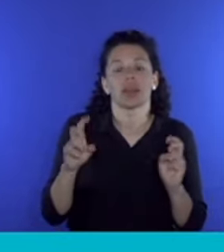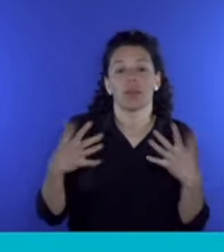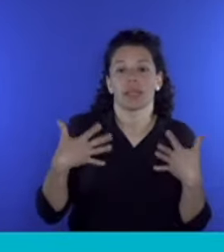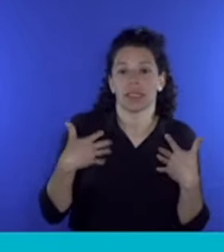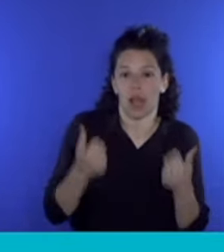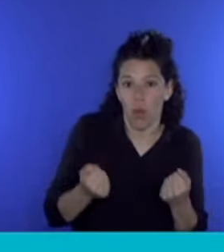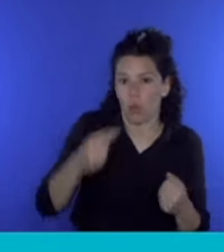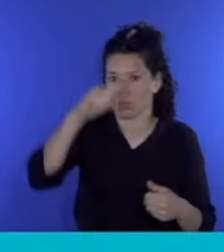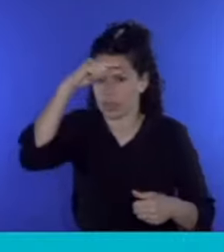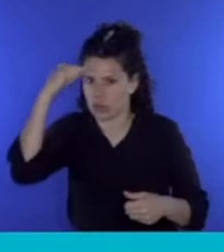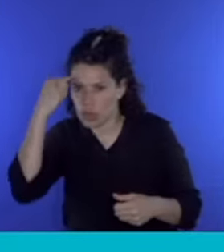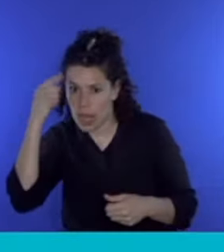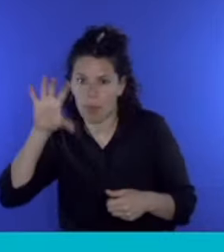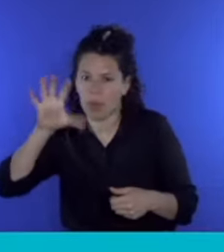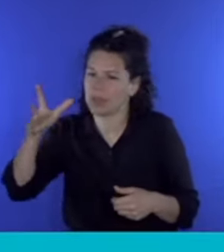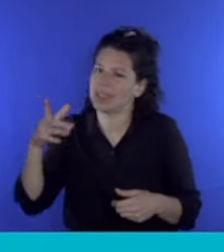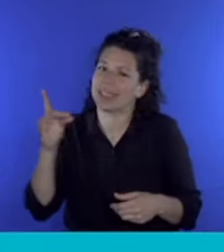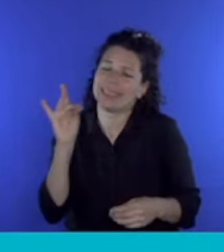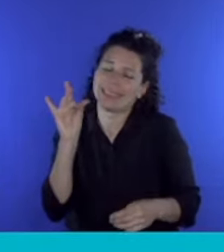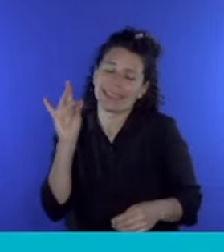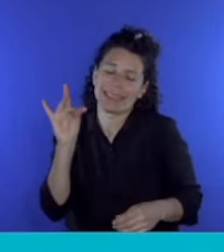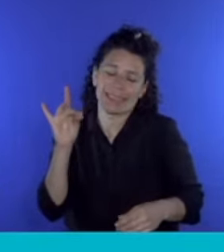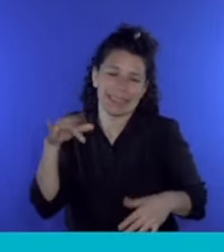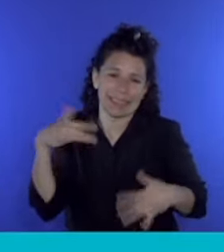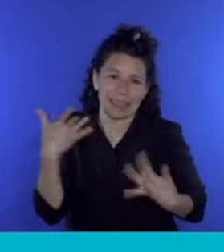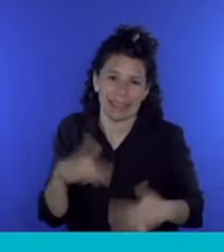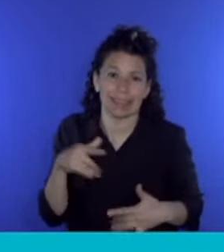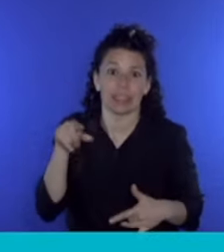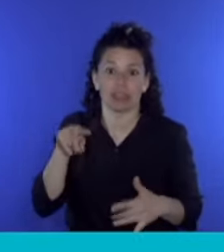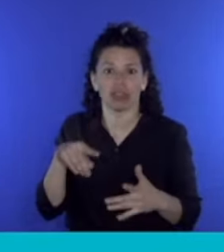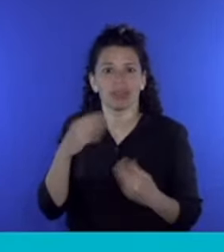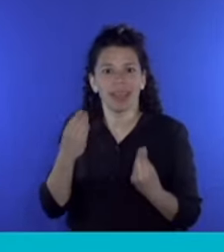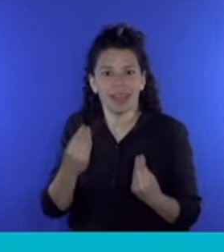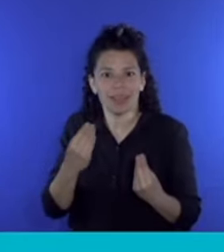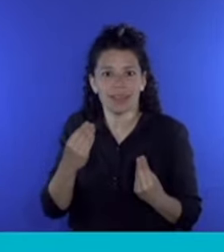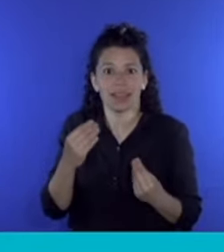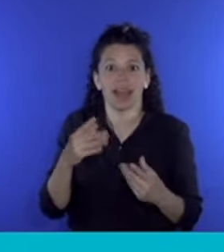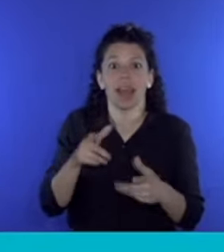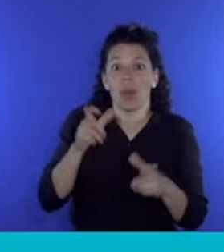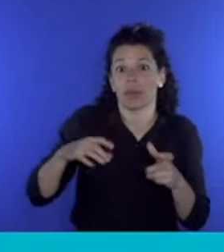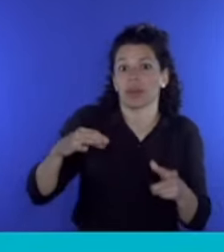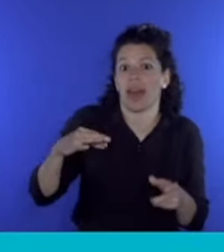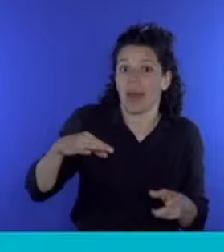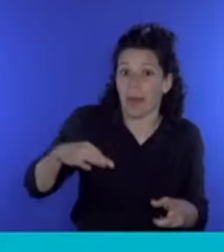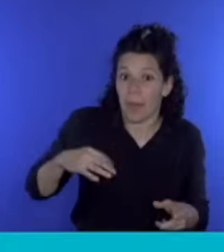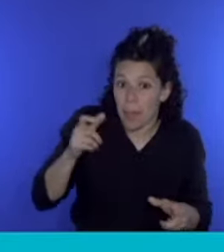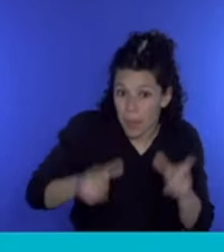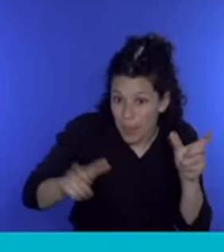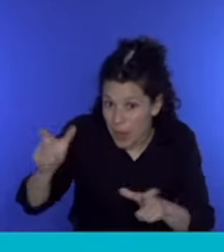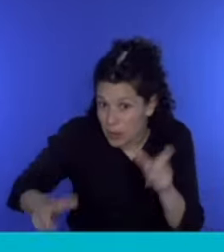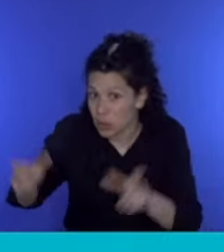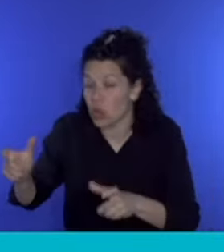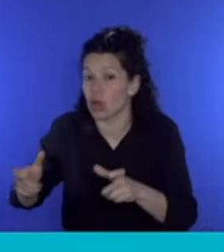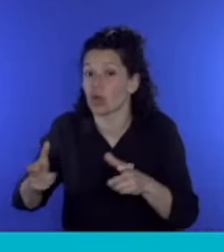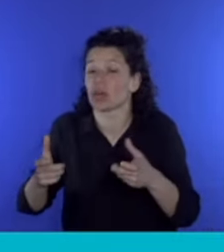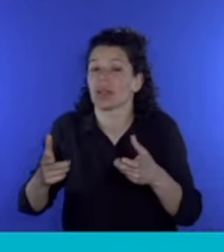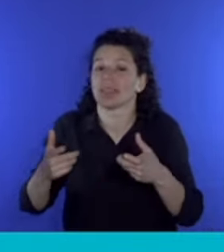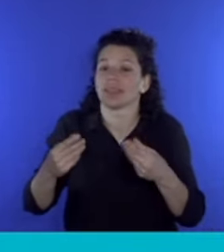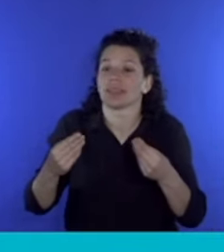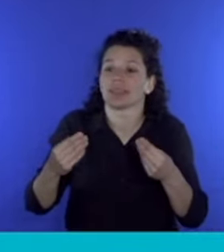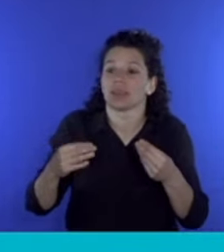provincial es muy complicada que eso significa vidas que significa trabajadores más precarizados